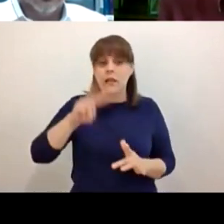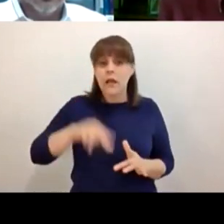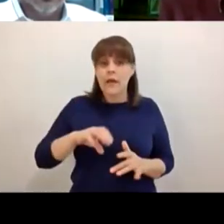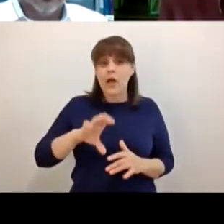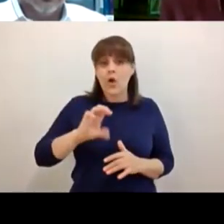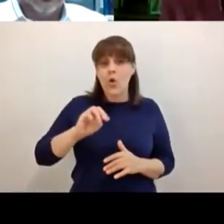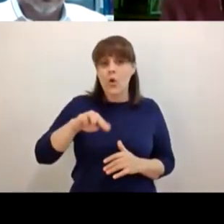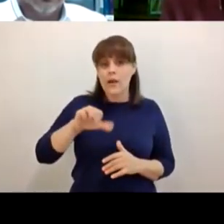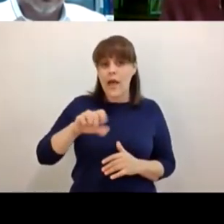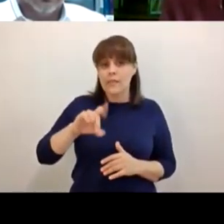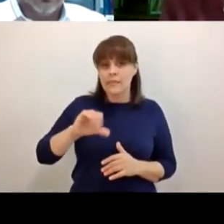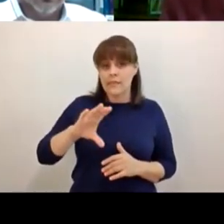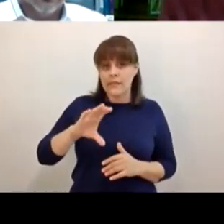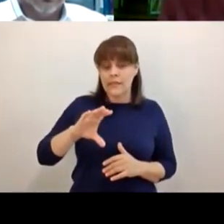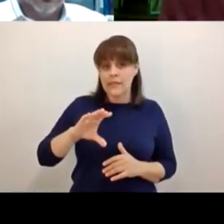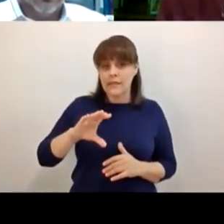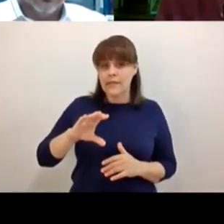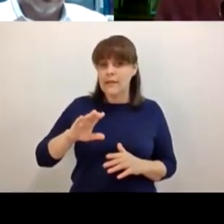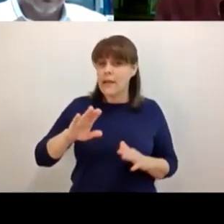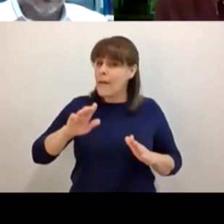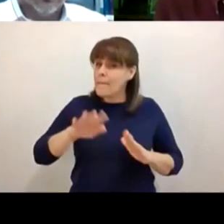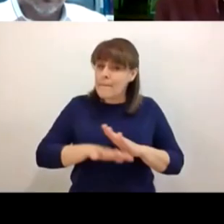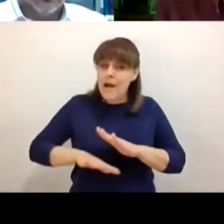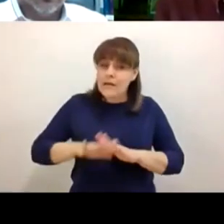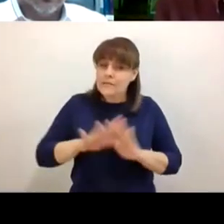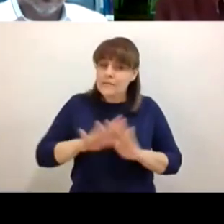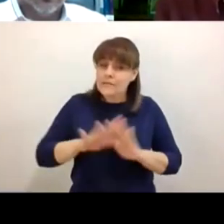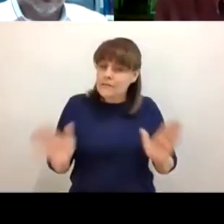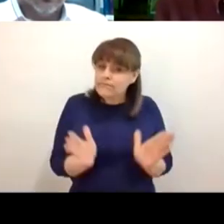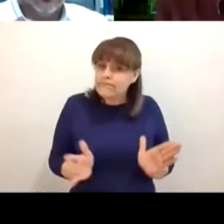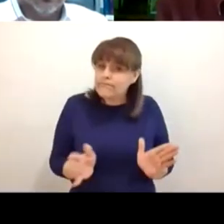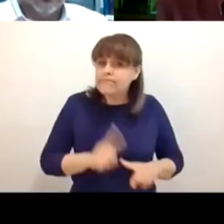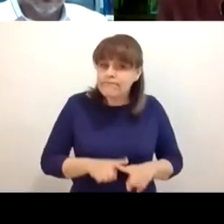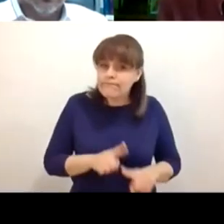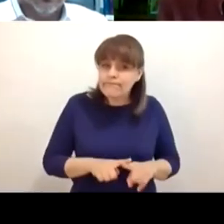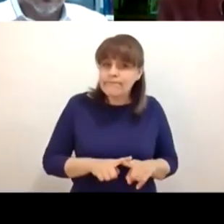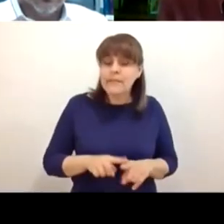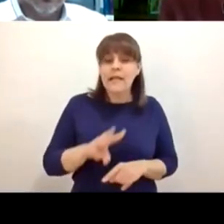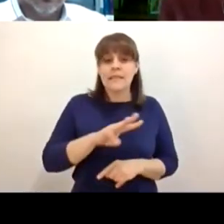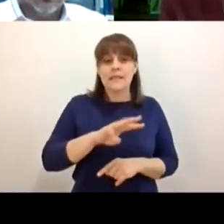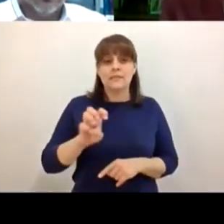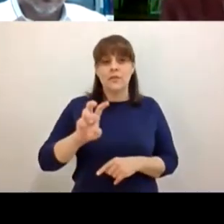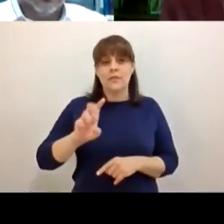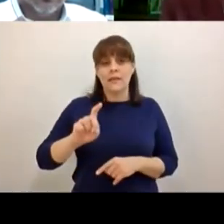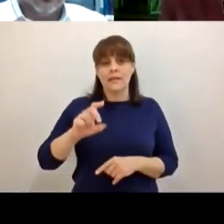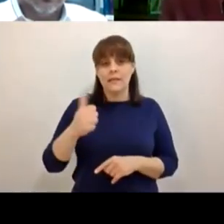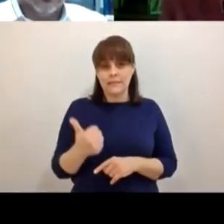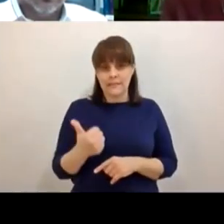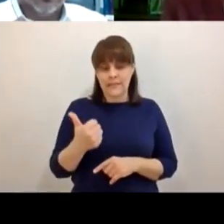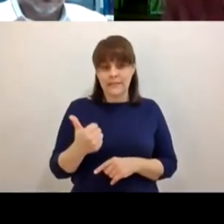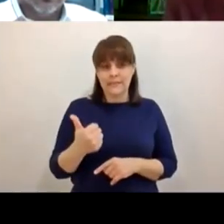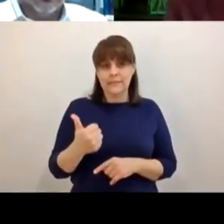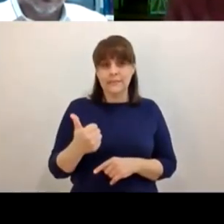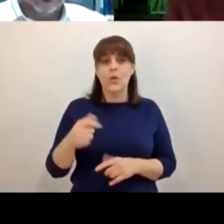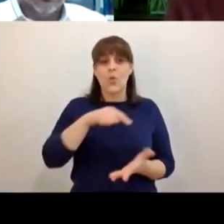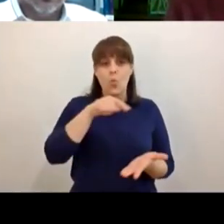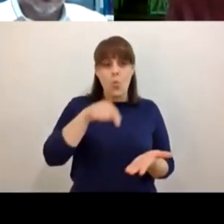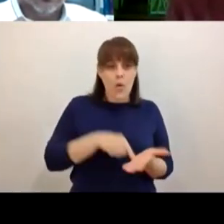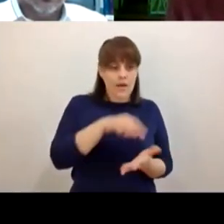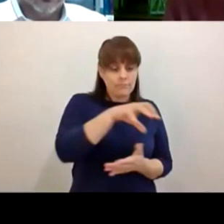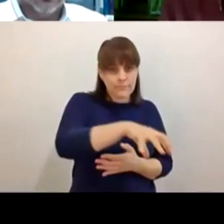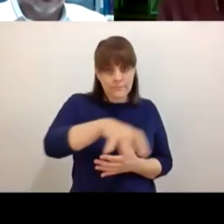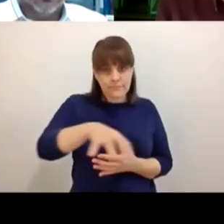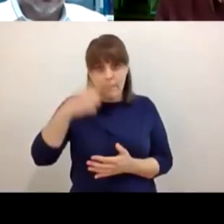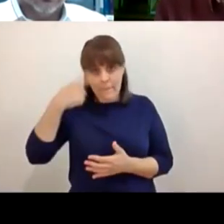contra las Adicciones son sus 336 centros para atención primaria en adicciones, que se llaman